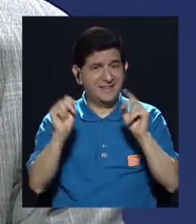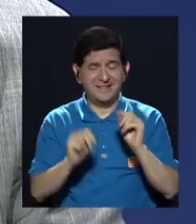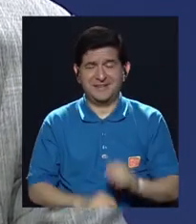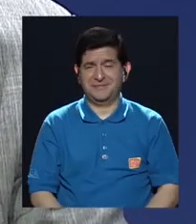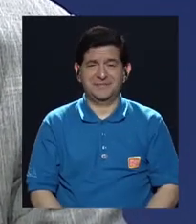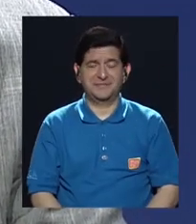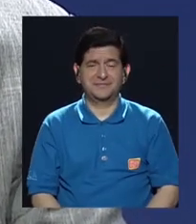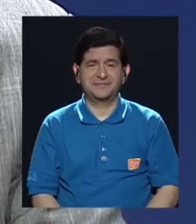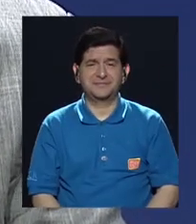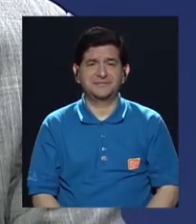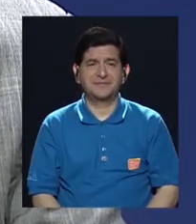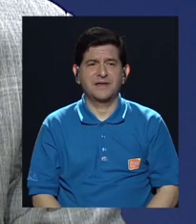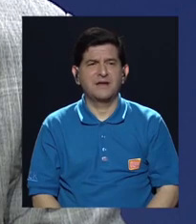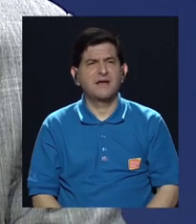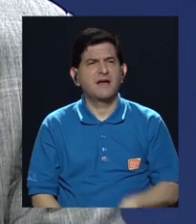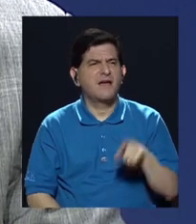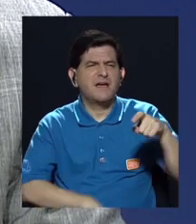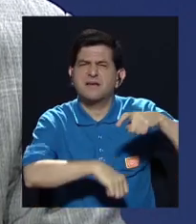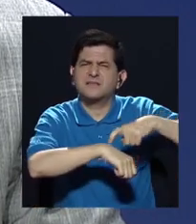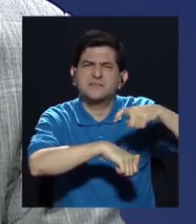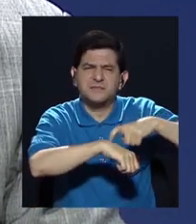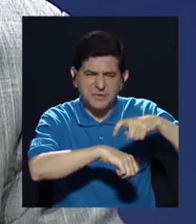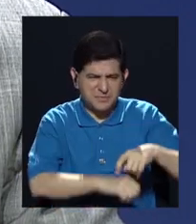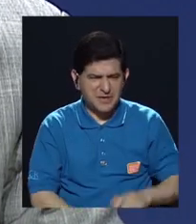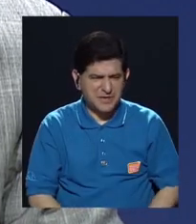el tema. Hubo allá en el